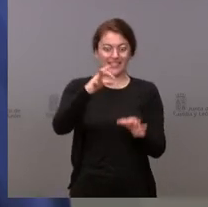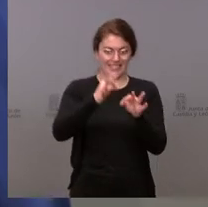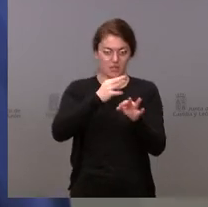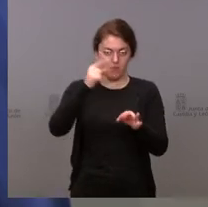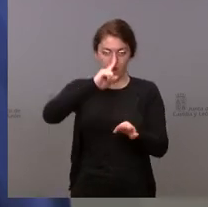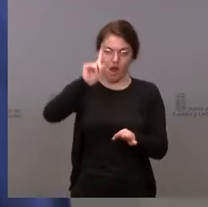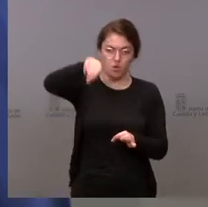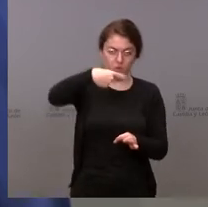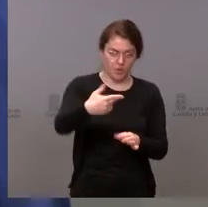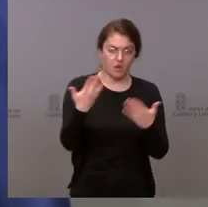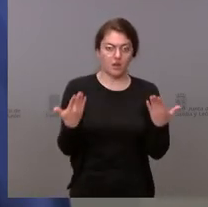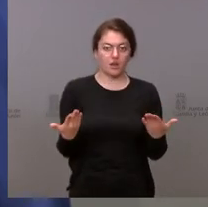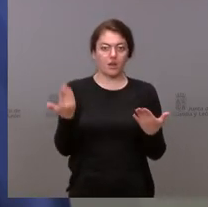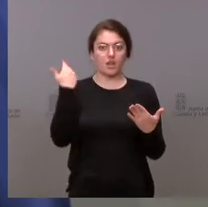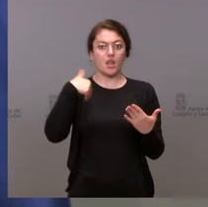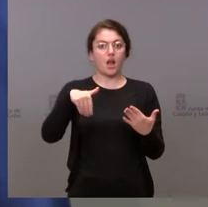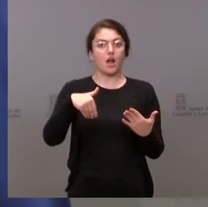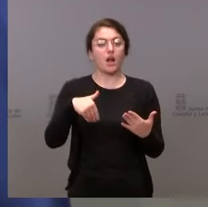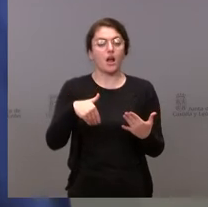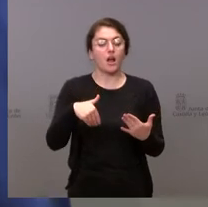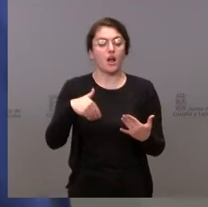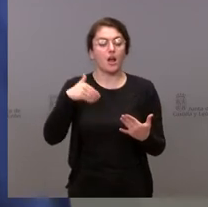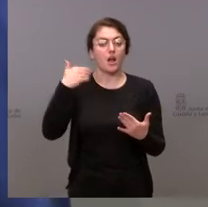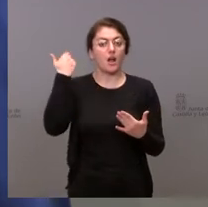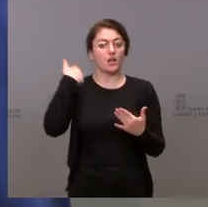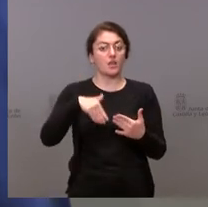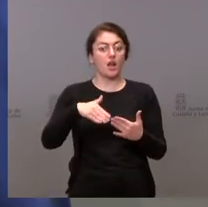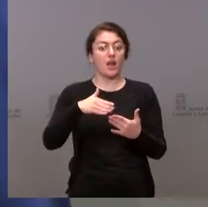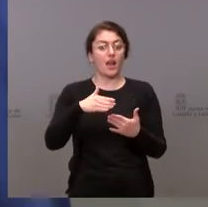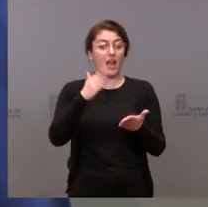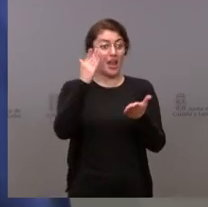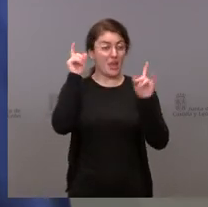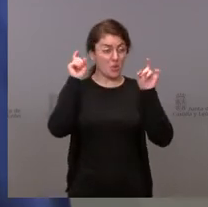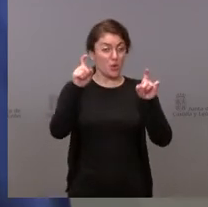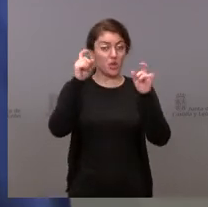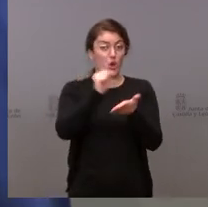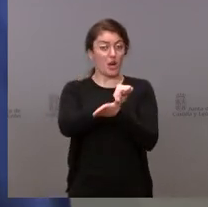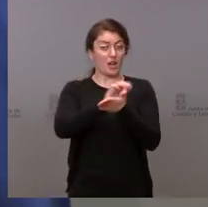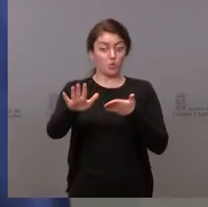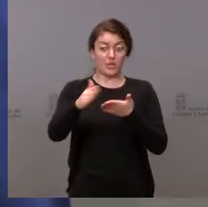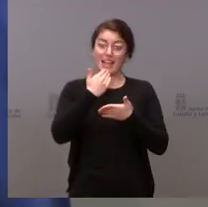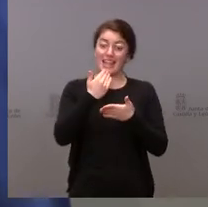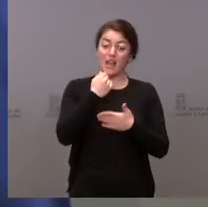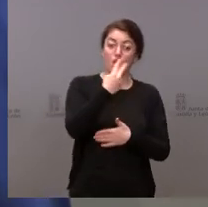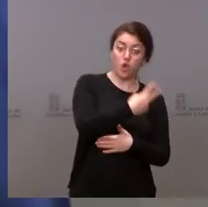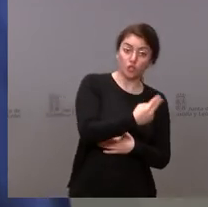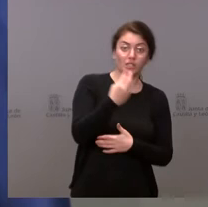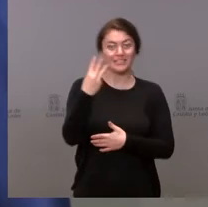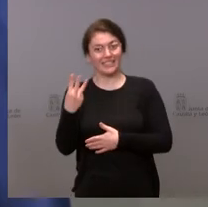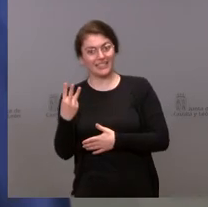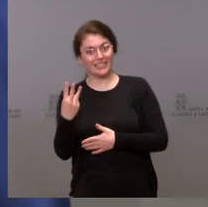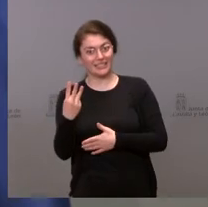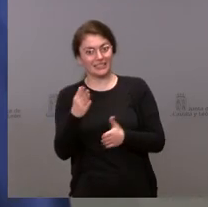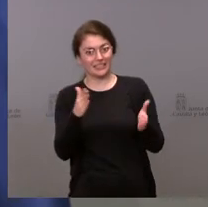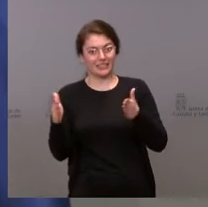pues se establecería la educación gratuita de 2 a 3 años se planteó siempre no